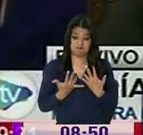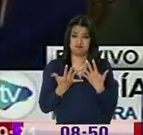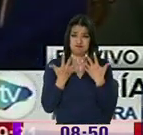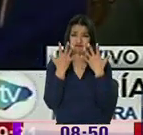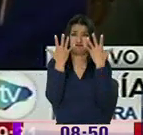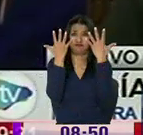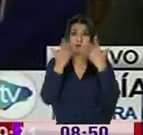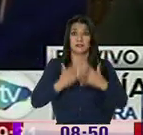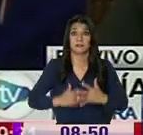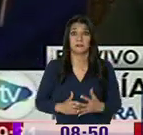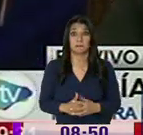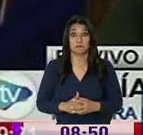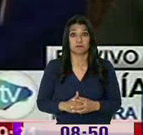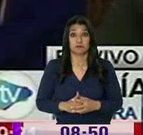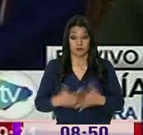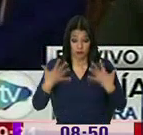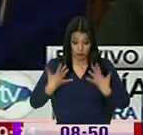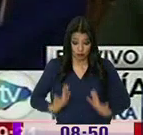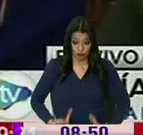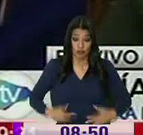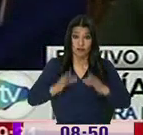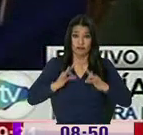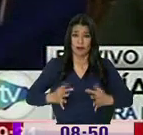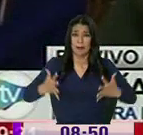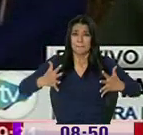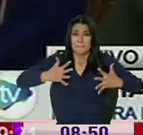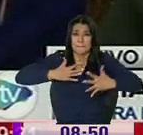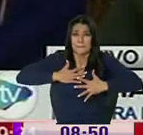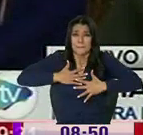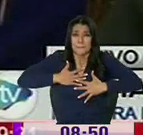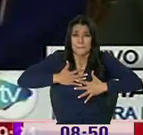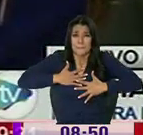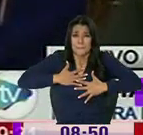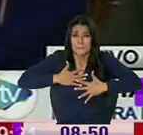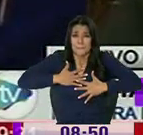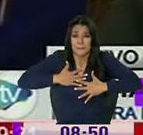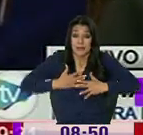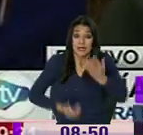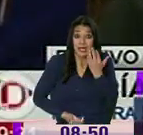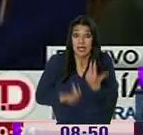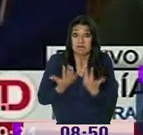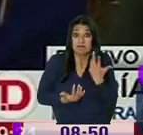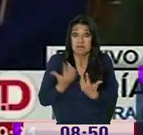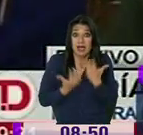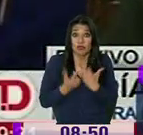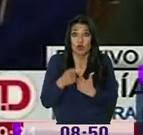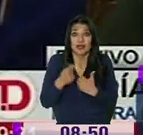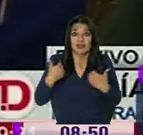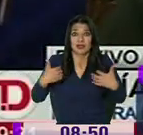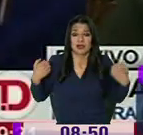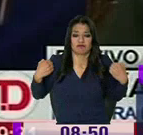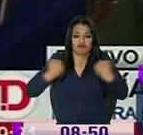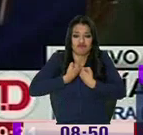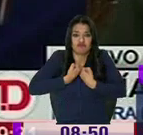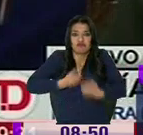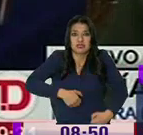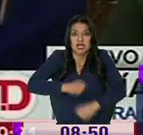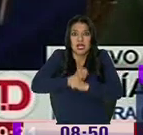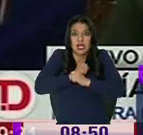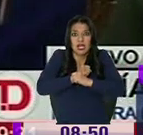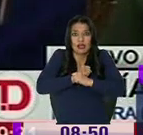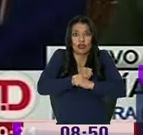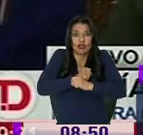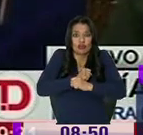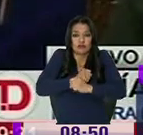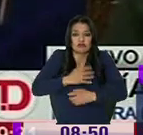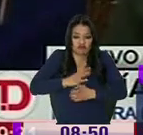prendiera, que su uniforme se pegara al cuerpo. Los únicos lugares que no están quemados es en donde tenía un chaleco, el chaleco antibalas que lo